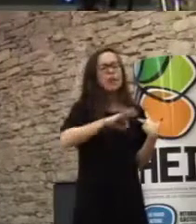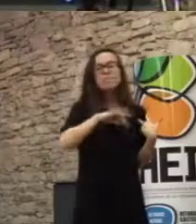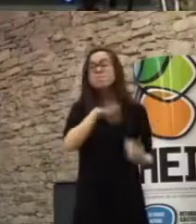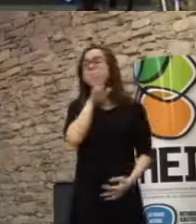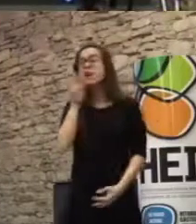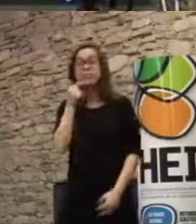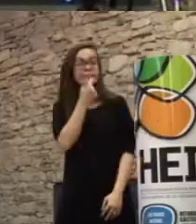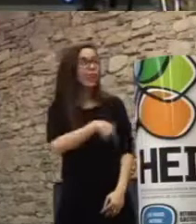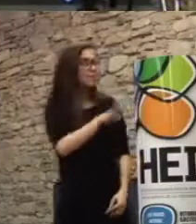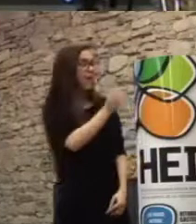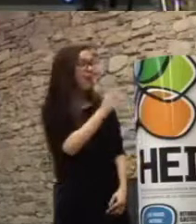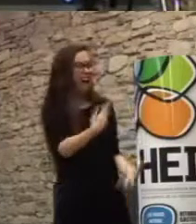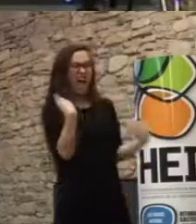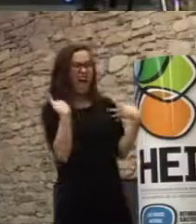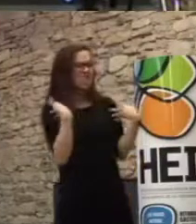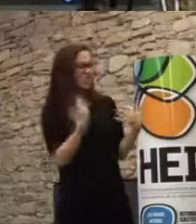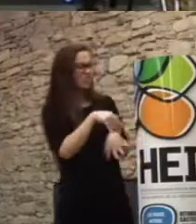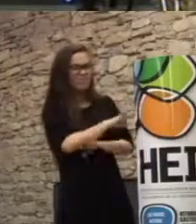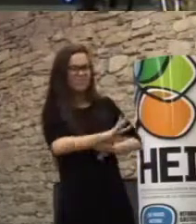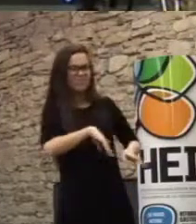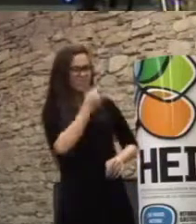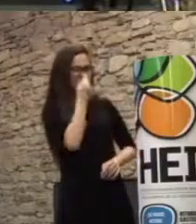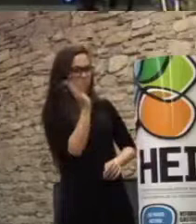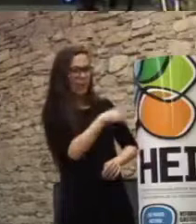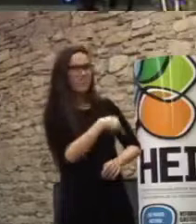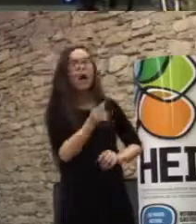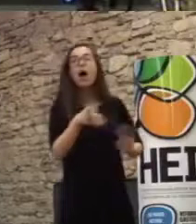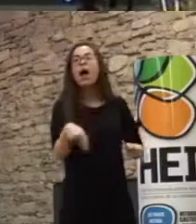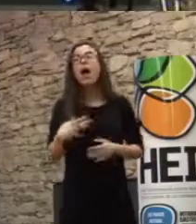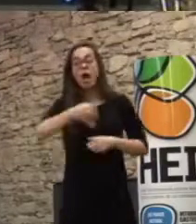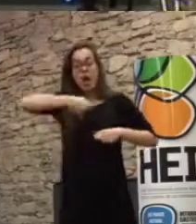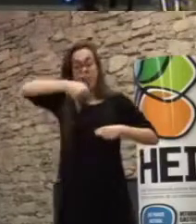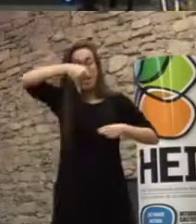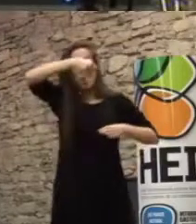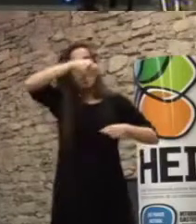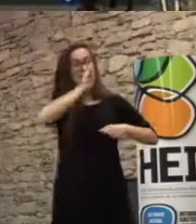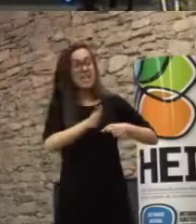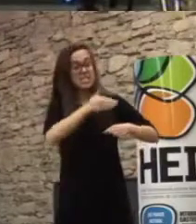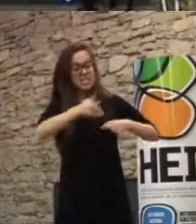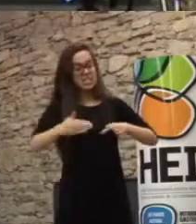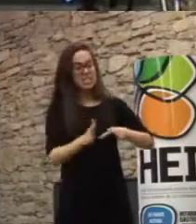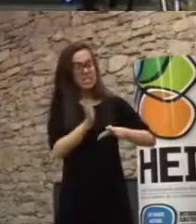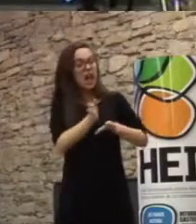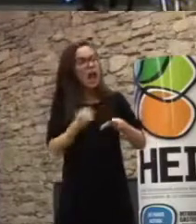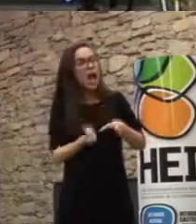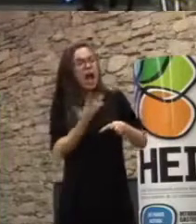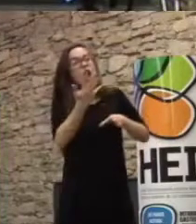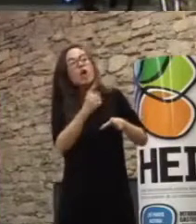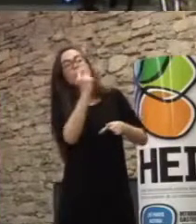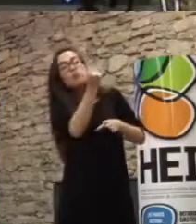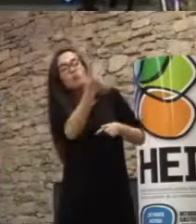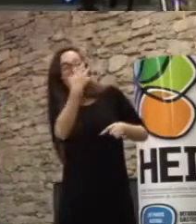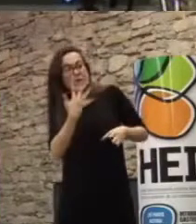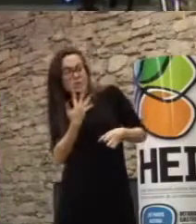razón las materialistas algunas con nueva empanada y de por cierto puerta me la tarta de cumpleaños de tu hermano en un quinto por favor un quinto que es un quinto más